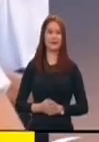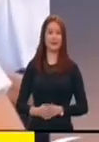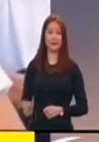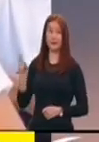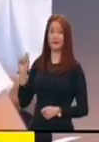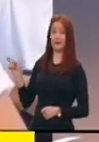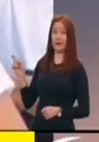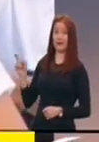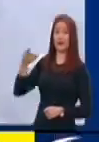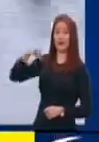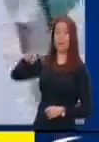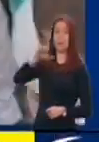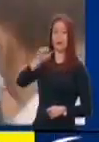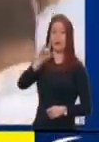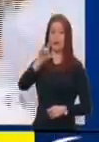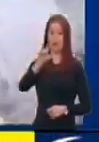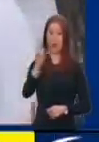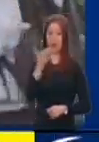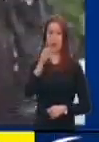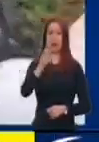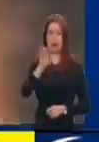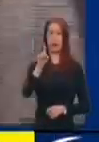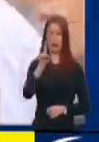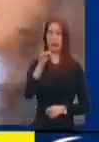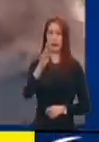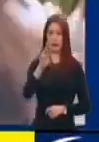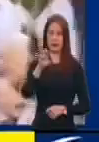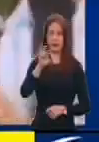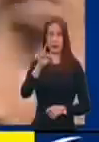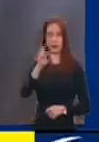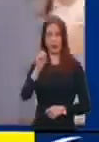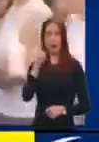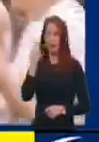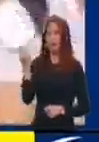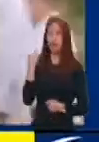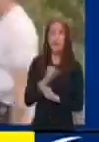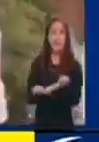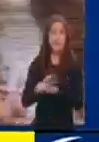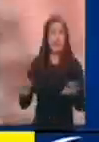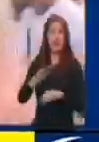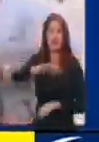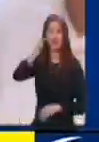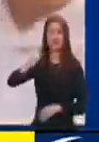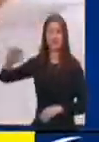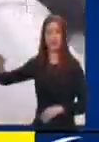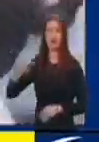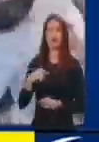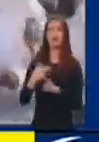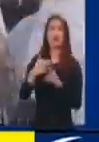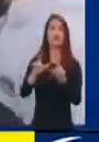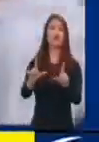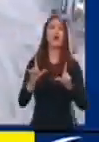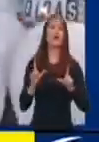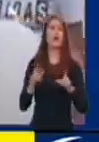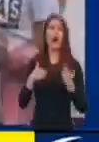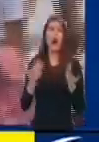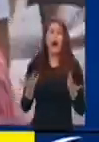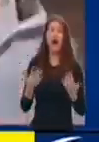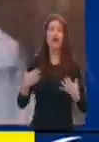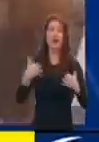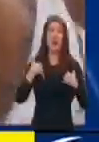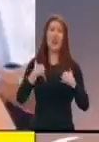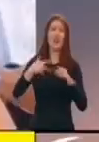Paula Restrepo desapareció en Andes, en Antioquia, el viernes pasado. La niña que iba a graduarse de bachiller fue